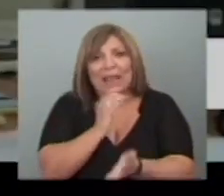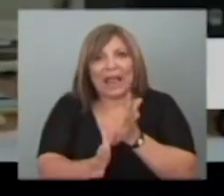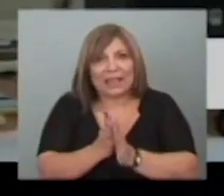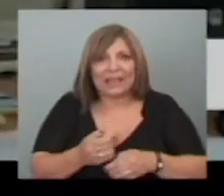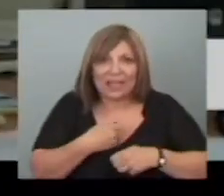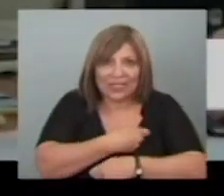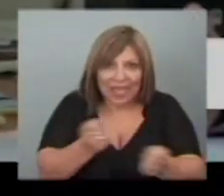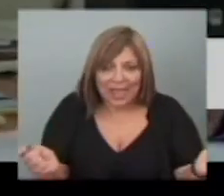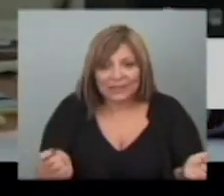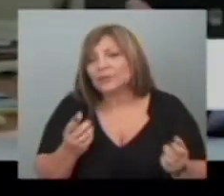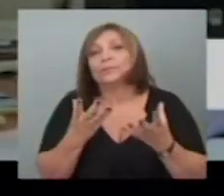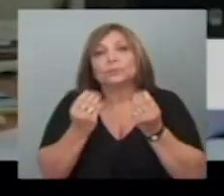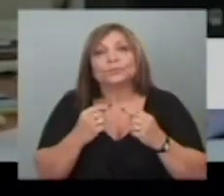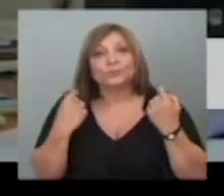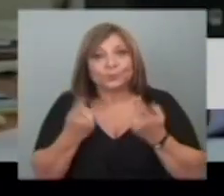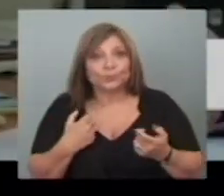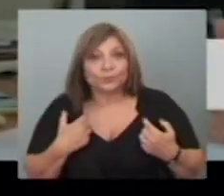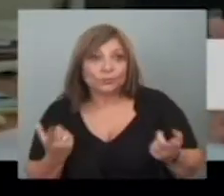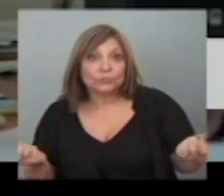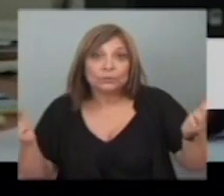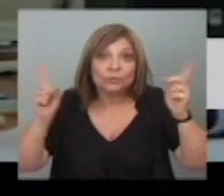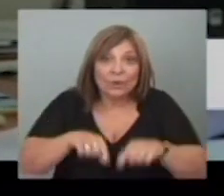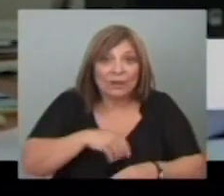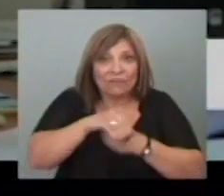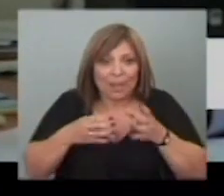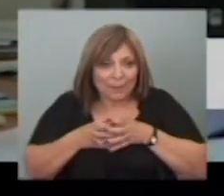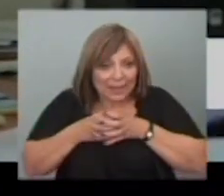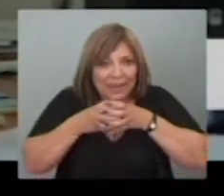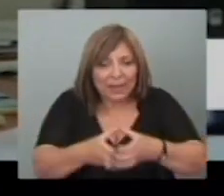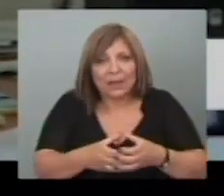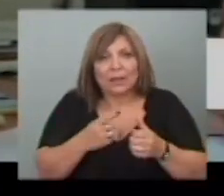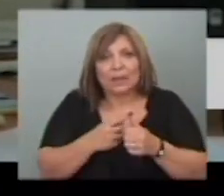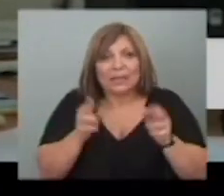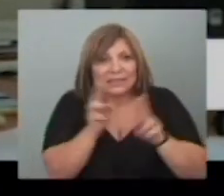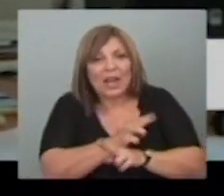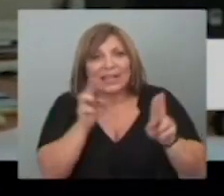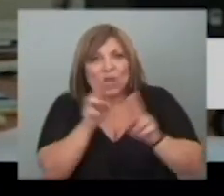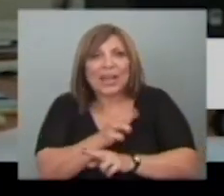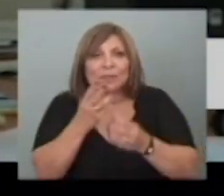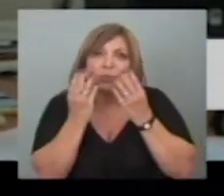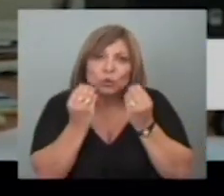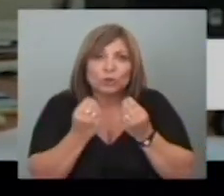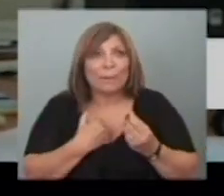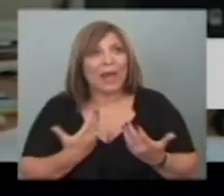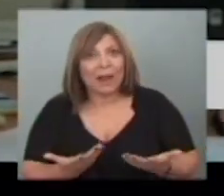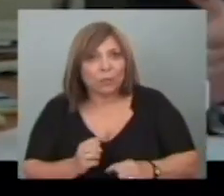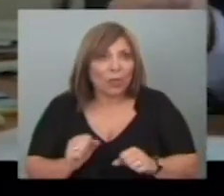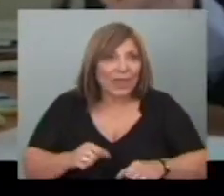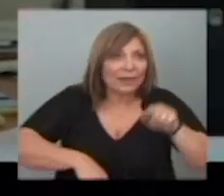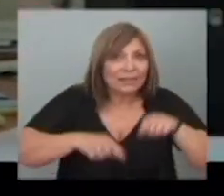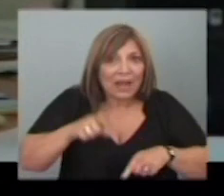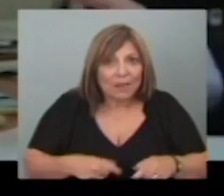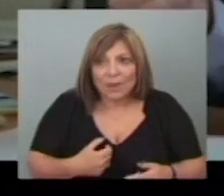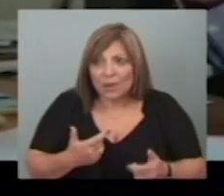Ese es un punto importante, porque muchas veces al regreso de un núcleo familiar implicaba una serie de erogaciones para poder afrontar todos aquellos trámites que tenían